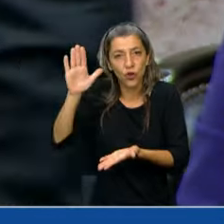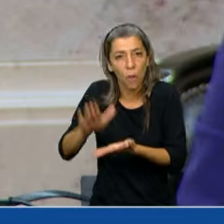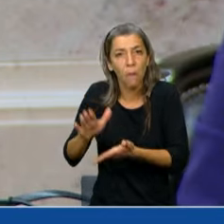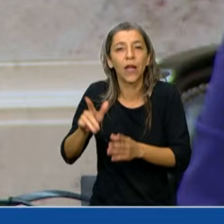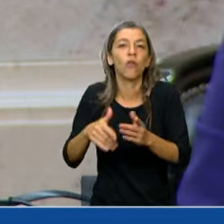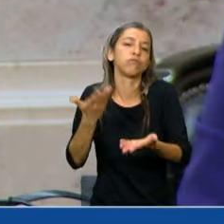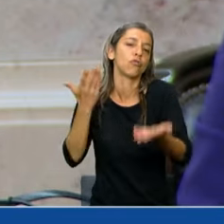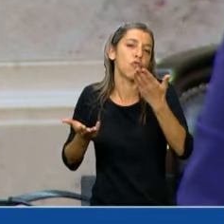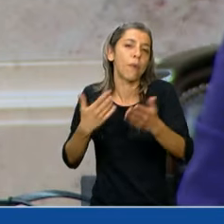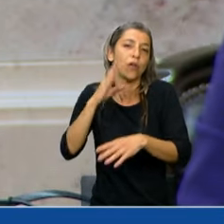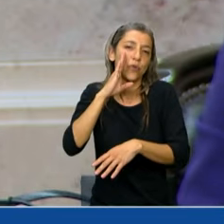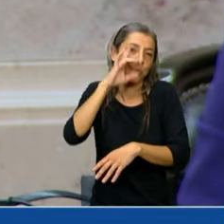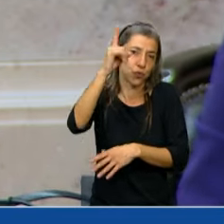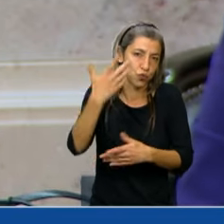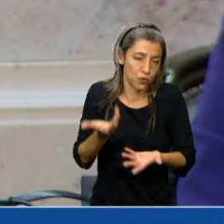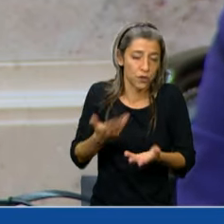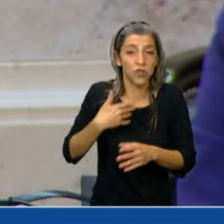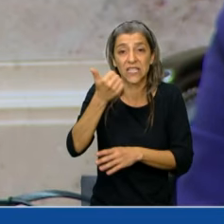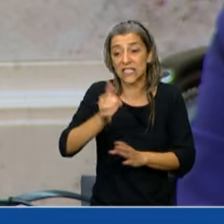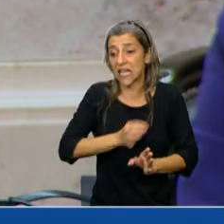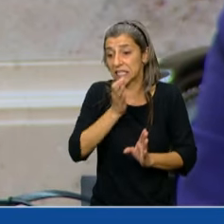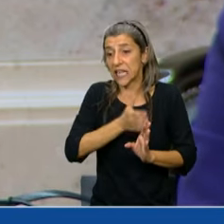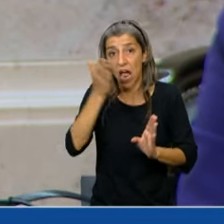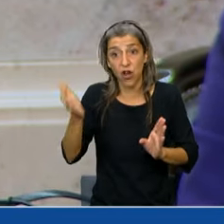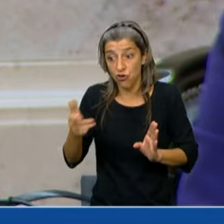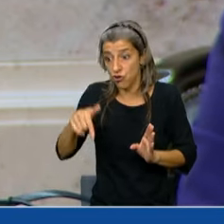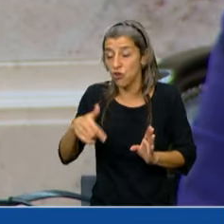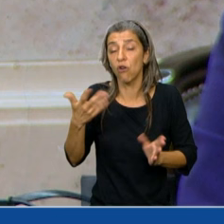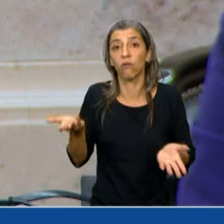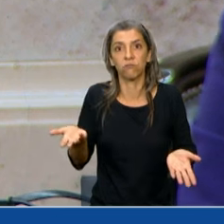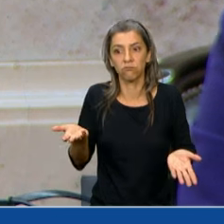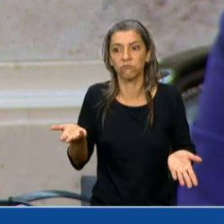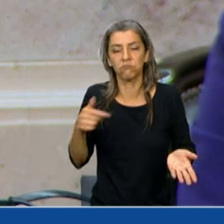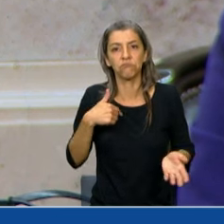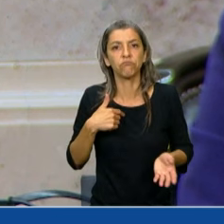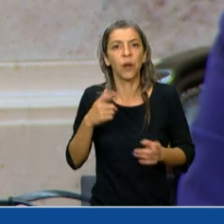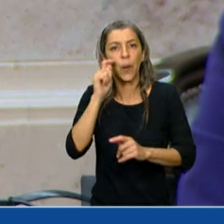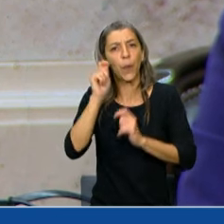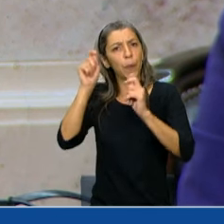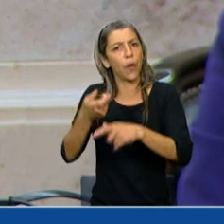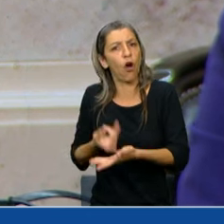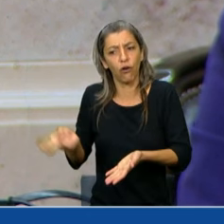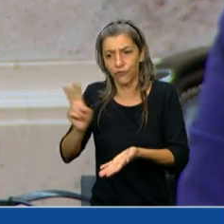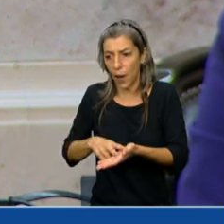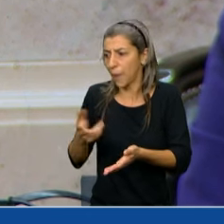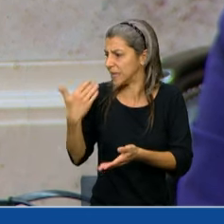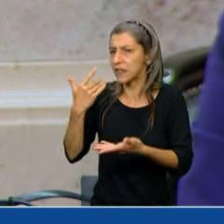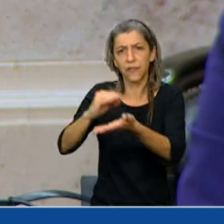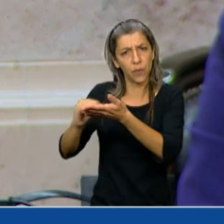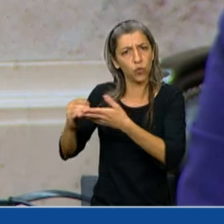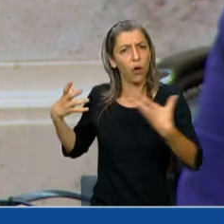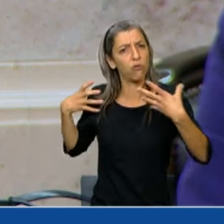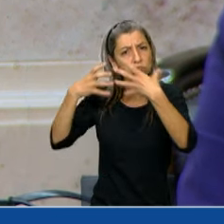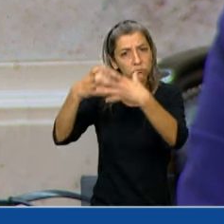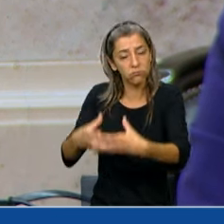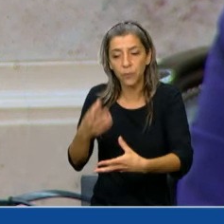estos 6 años gracias a ipf en una visita que hicimos con otros diputados y diputadas de esta cámara se han